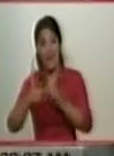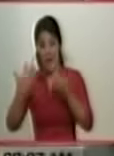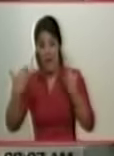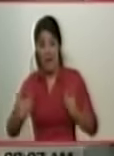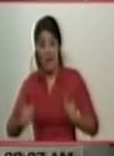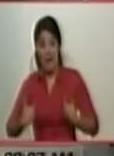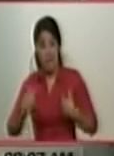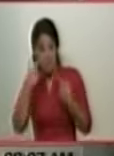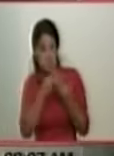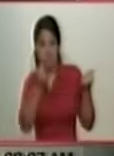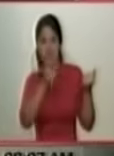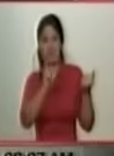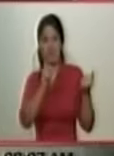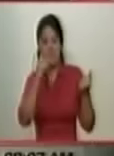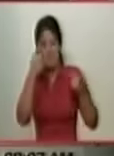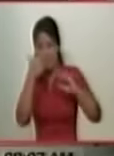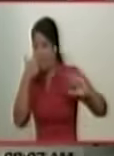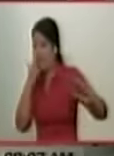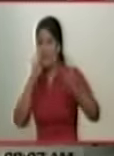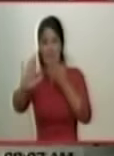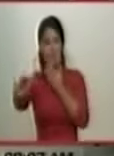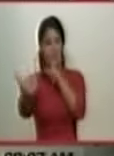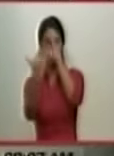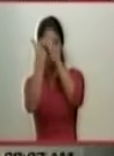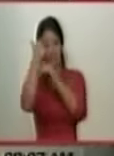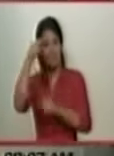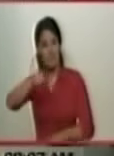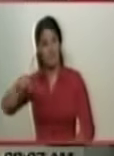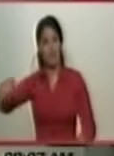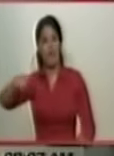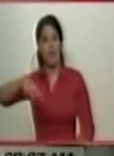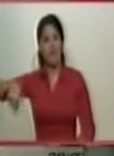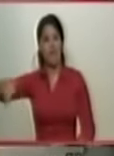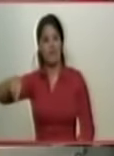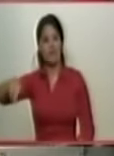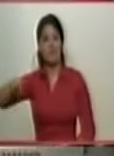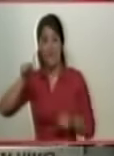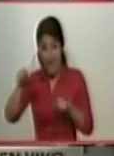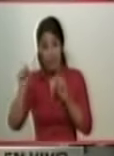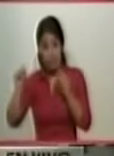hombre. Es lo único grande, lo demás es miseria humana.